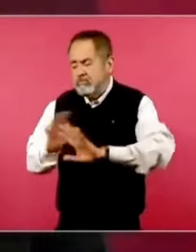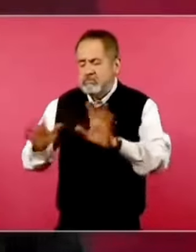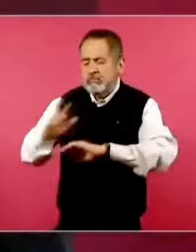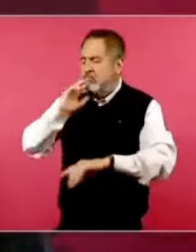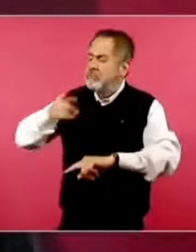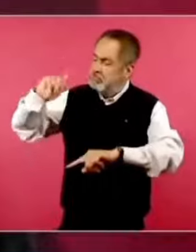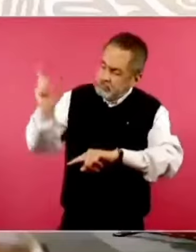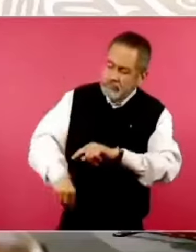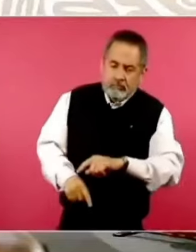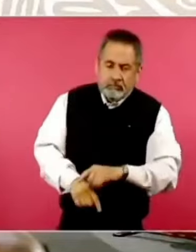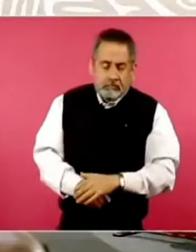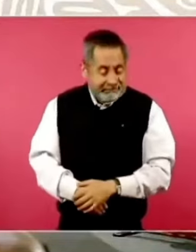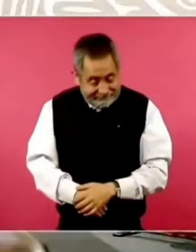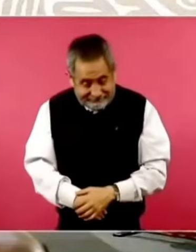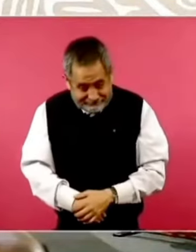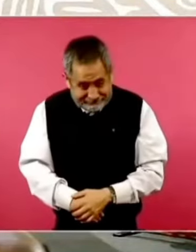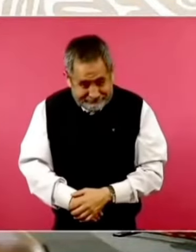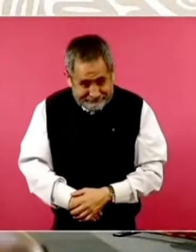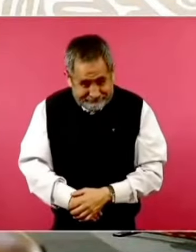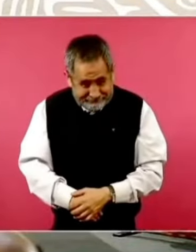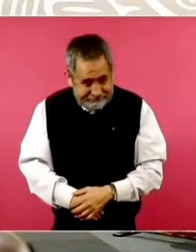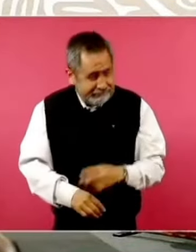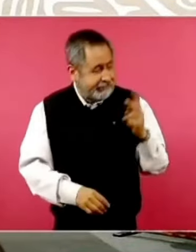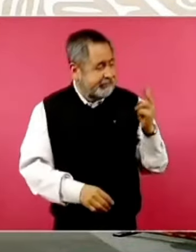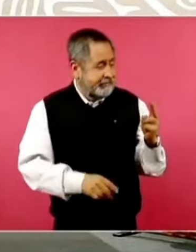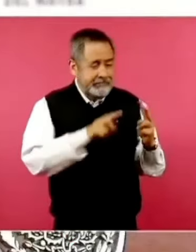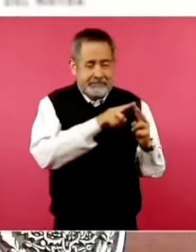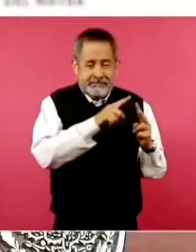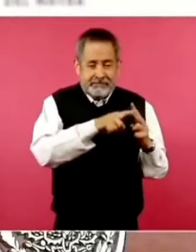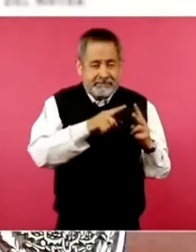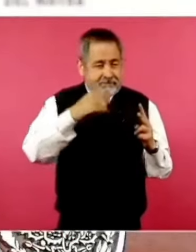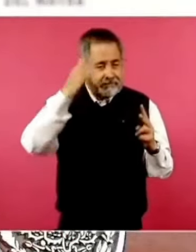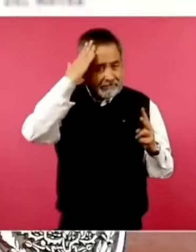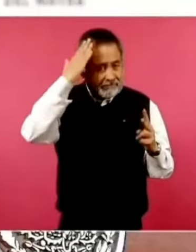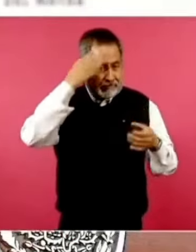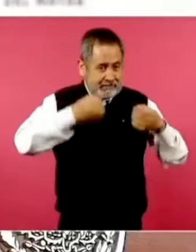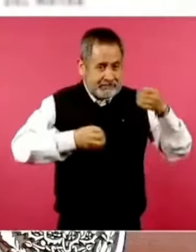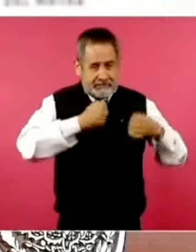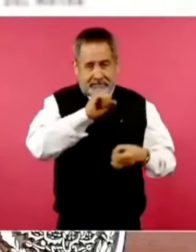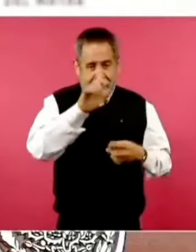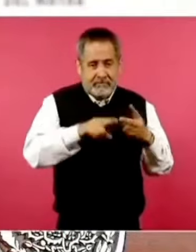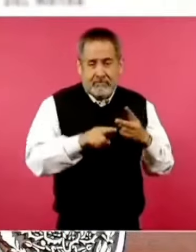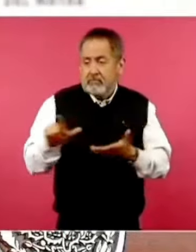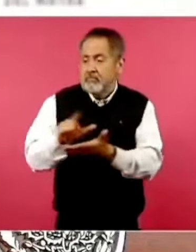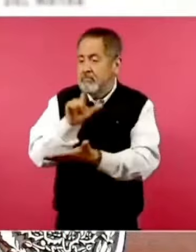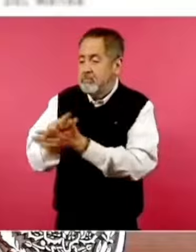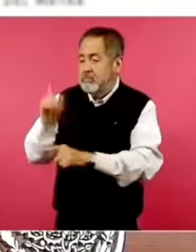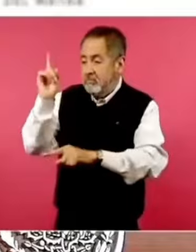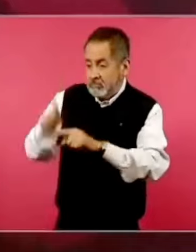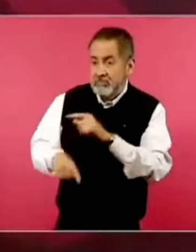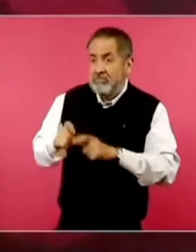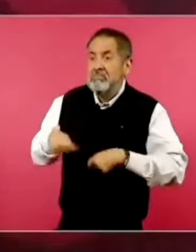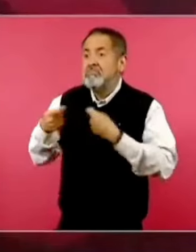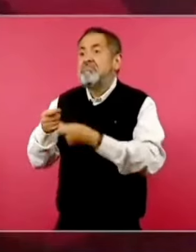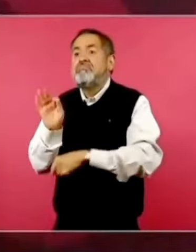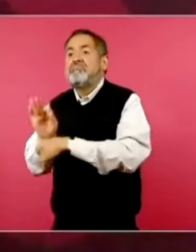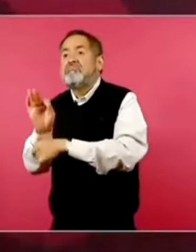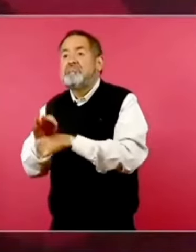sea dos ministros cancelan la ley eléctrica para beneficio del